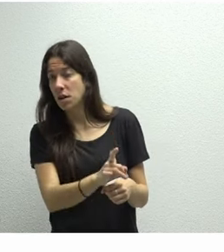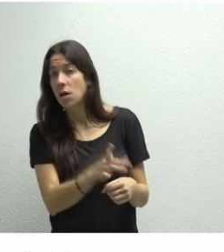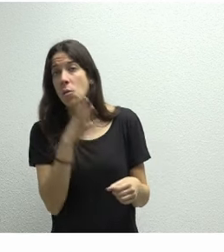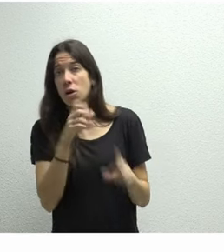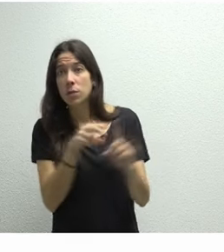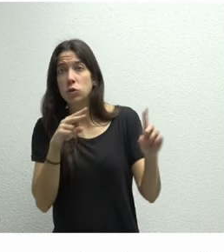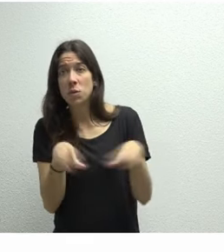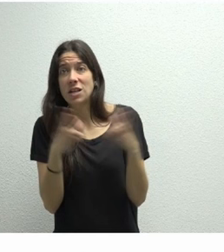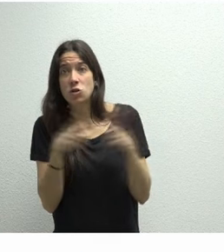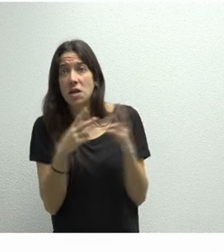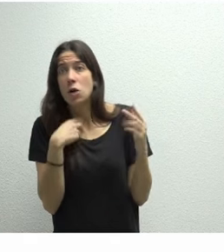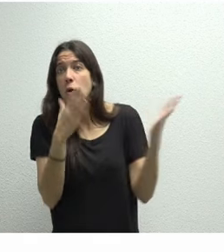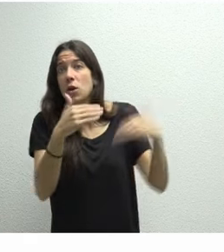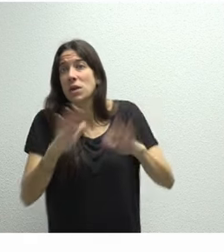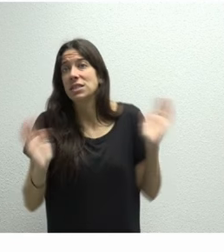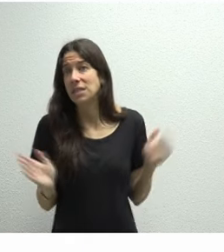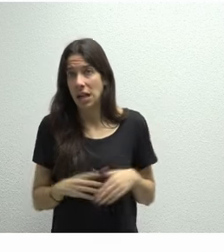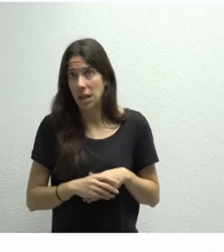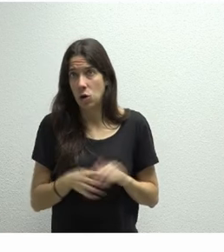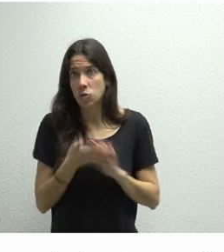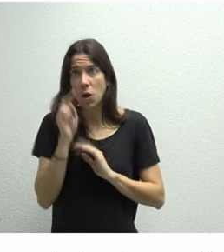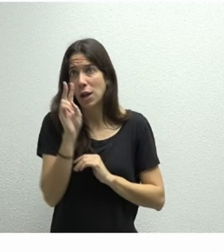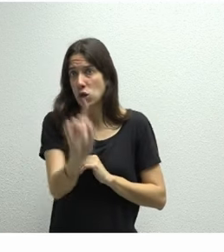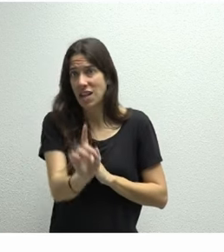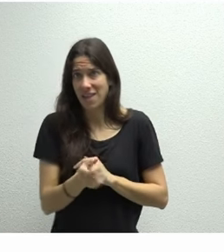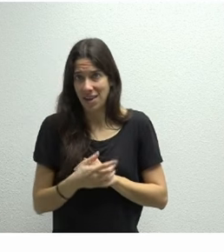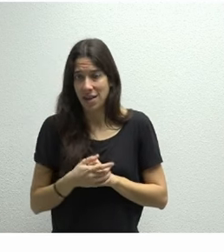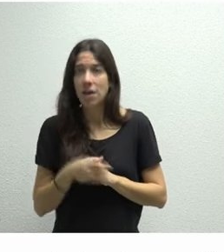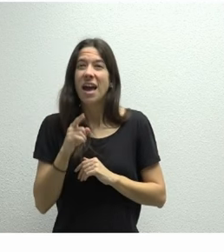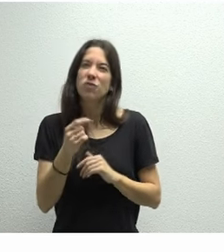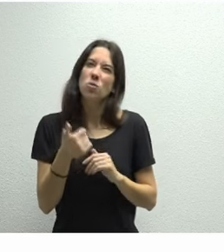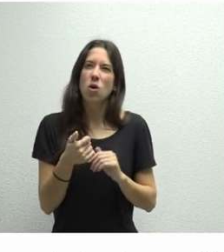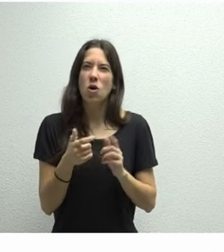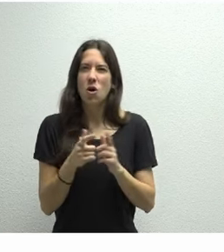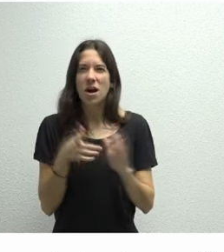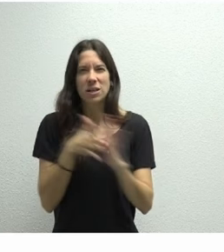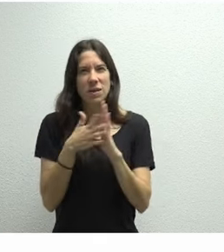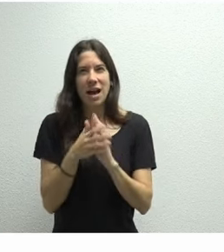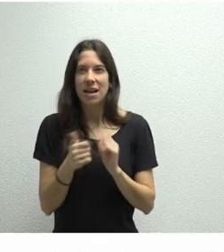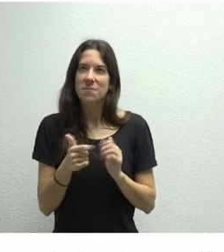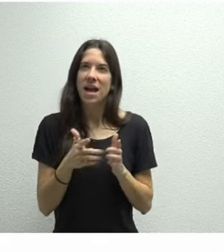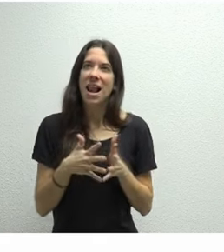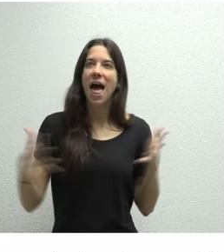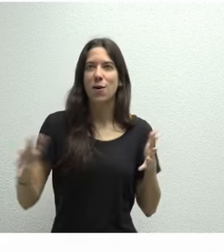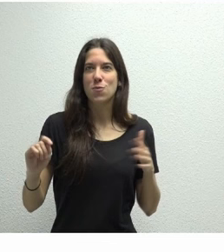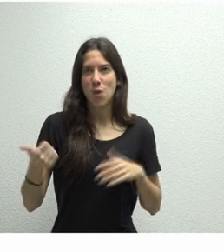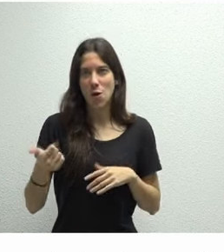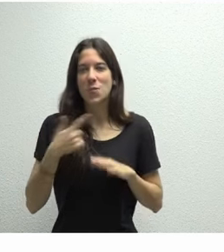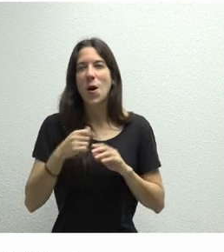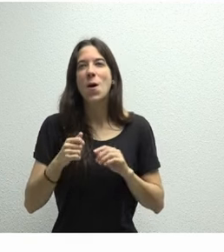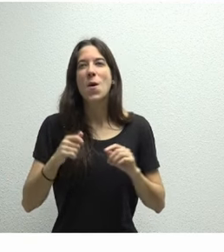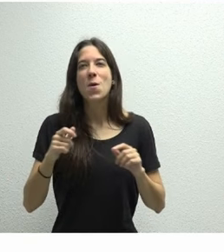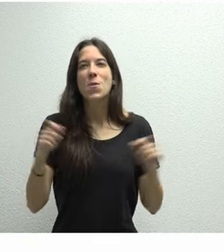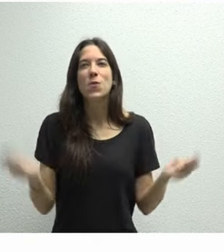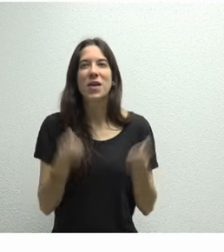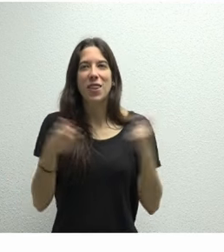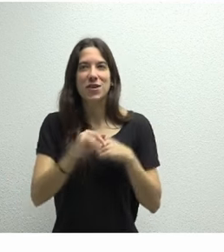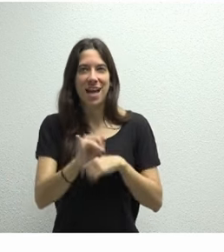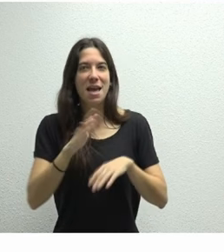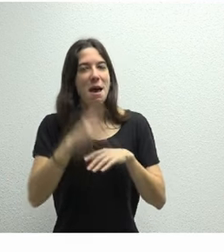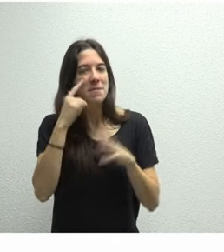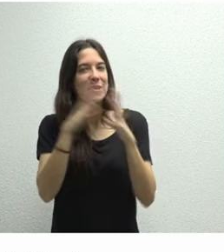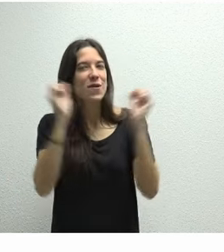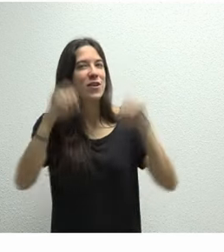social ni existen no eh Bueno eso es larro explicar hay publicaciones sobre eso eh Y cómo se llegó a ese consenso que se